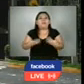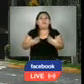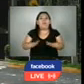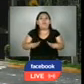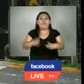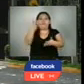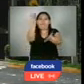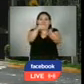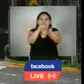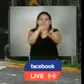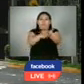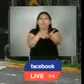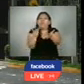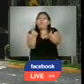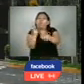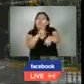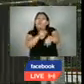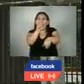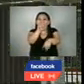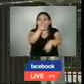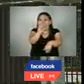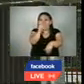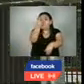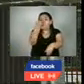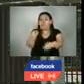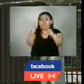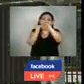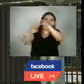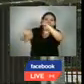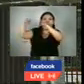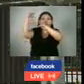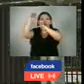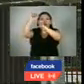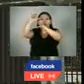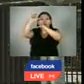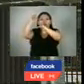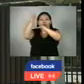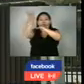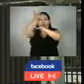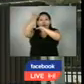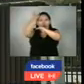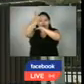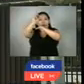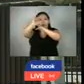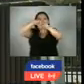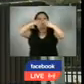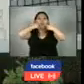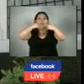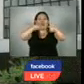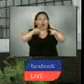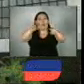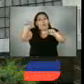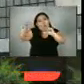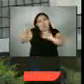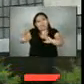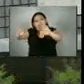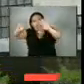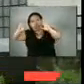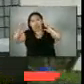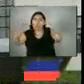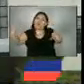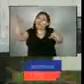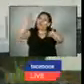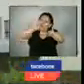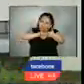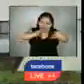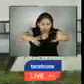10 días es el plazo que ha dado la Sala de lo Constitucional de la Corte Suprema de Justicia para que se pronuncie la Sala de lo Penal y reabra el